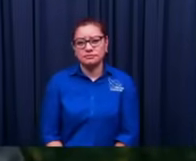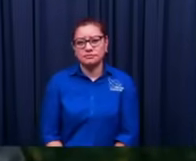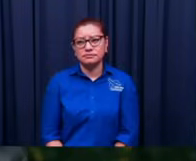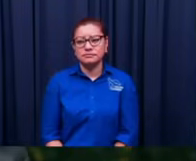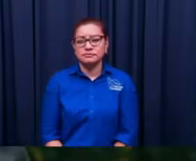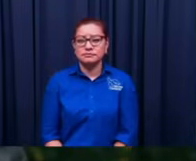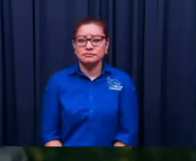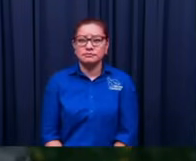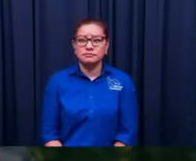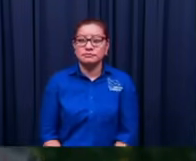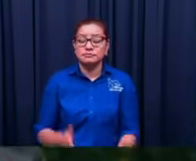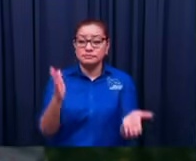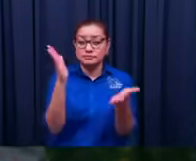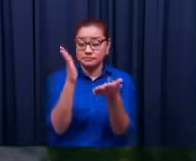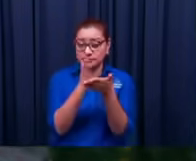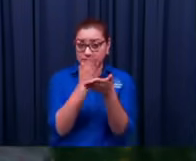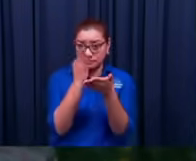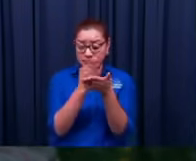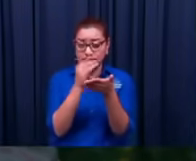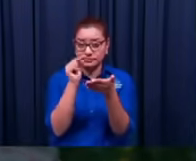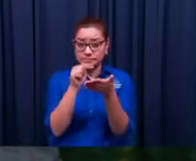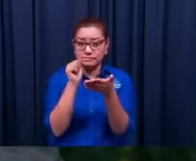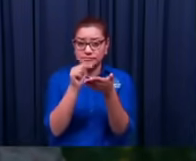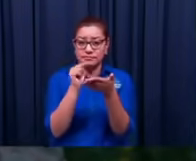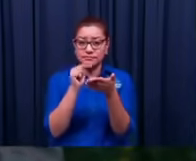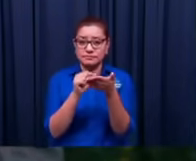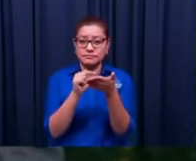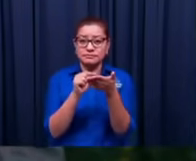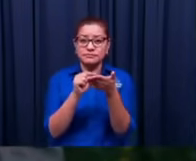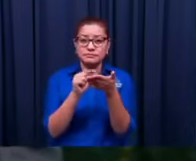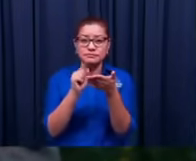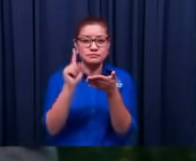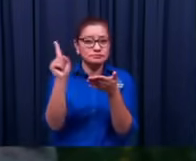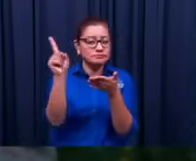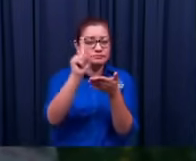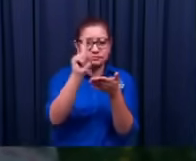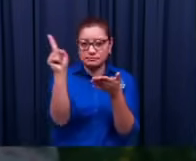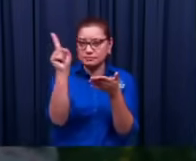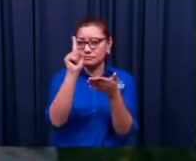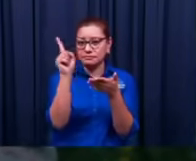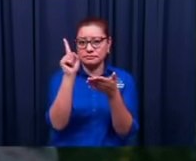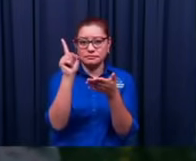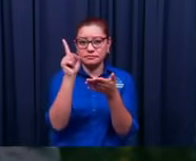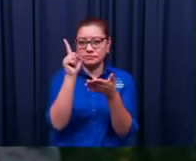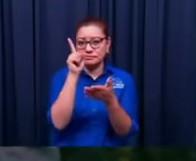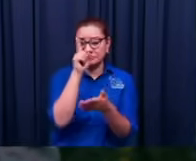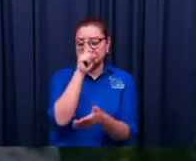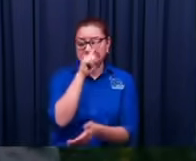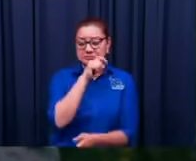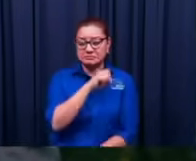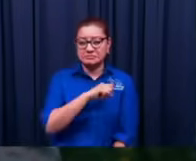Miren, dice la Biblia, y no hubo nadie como Acab